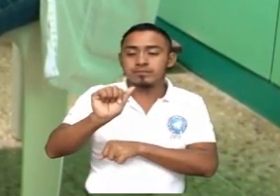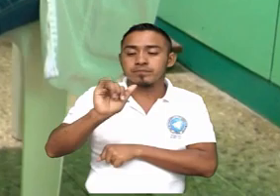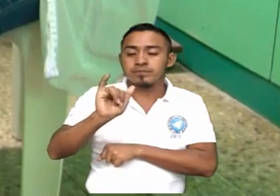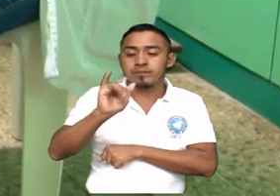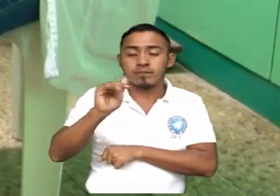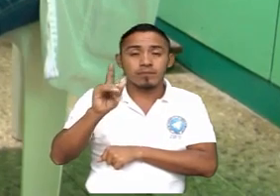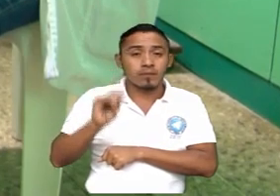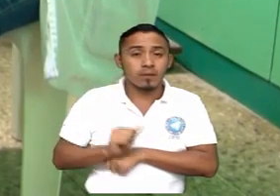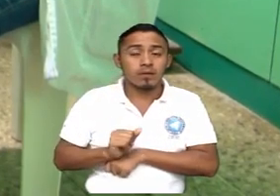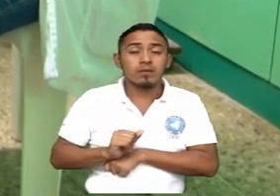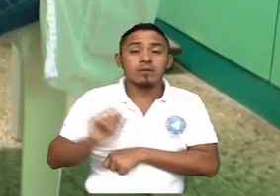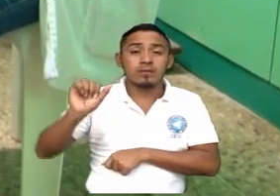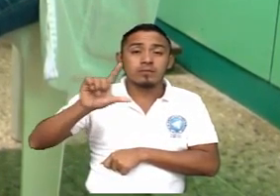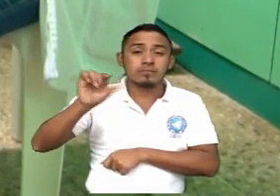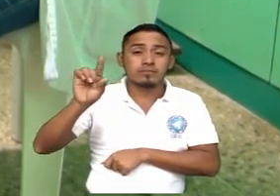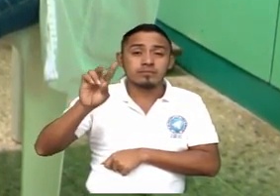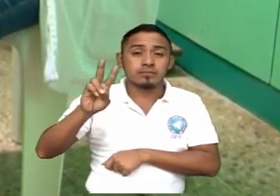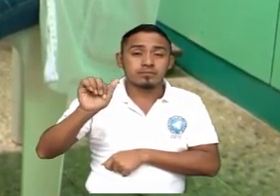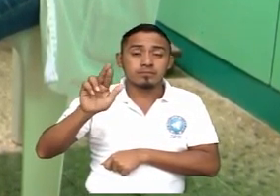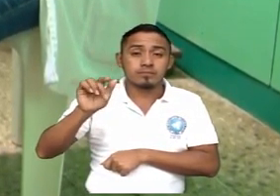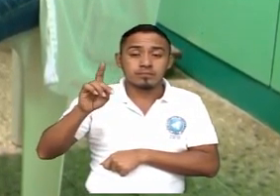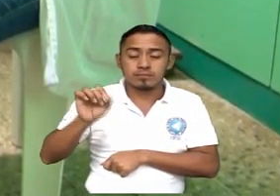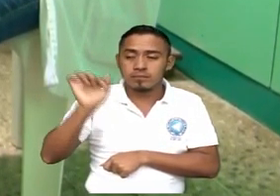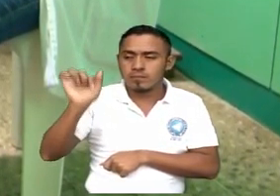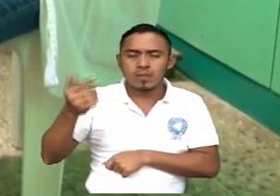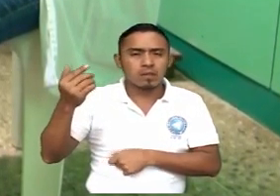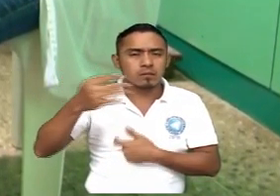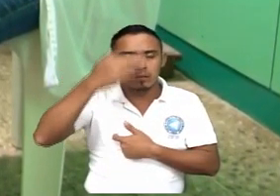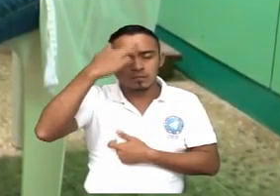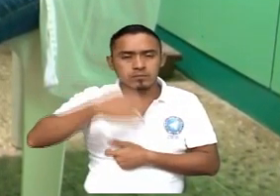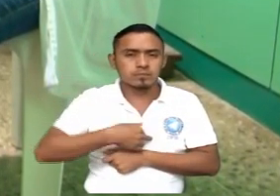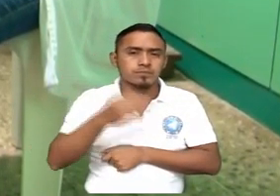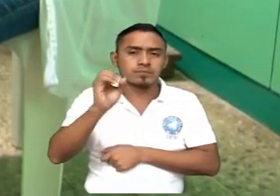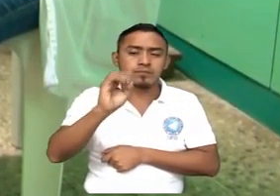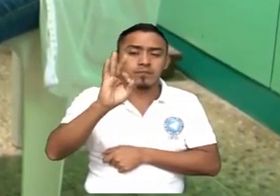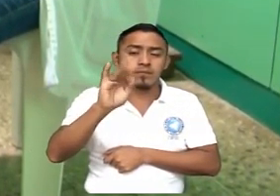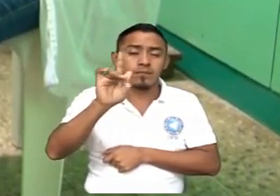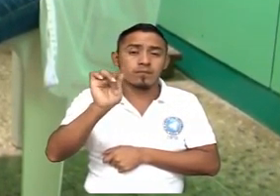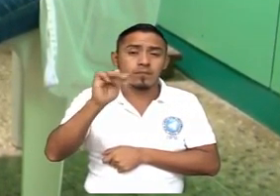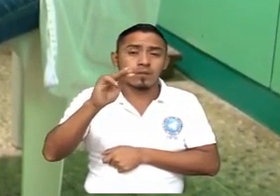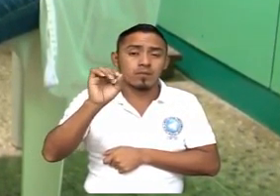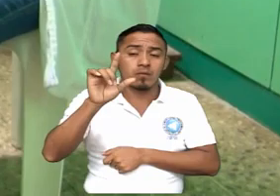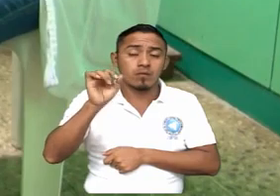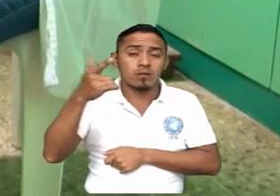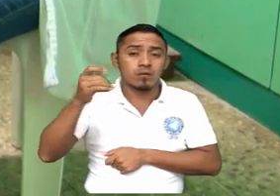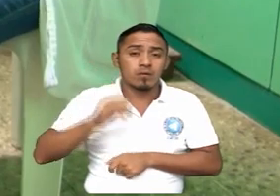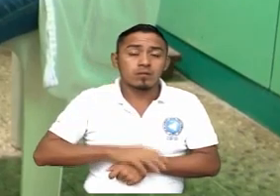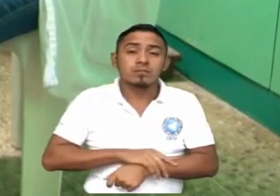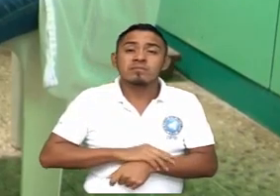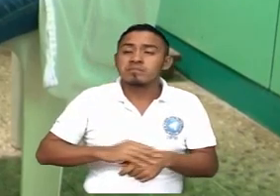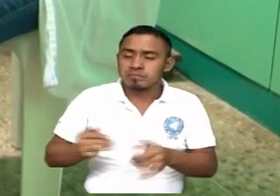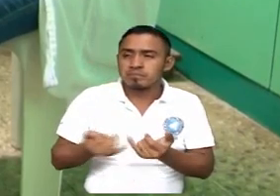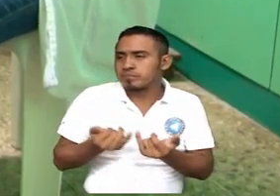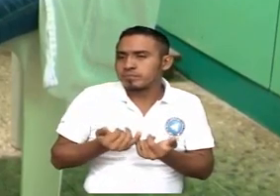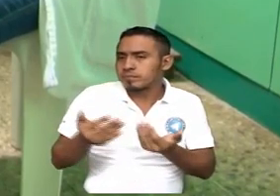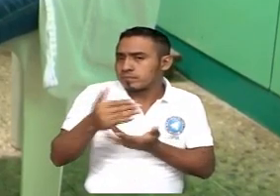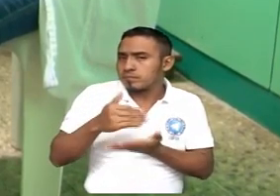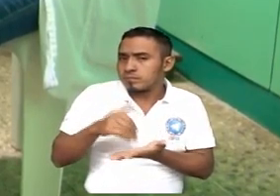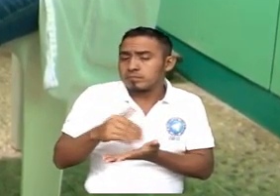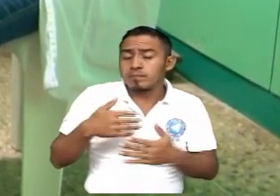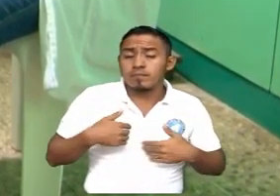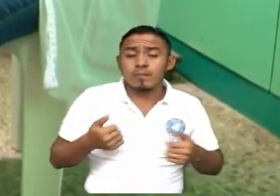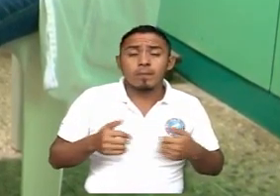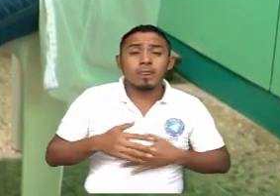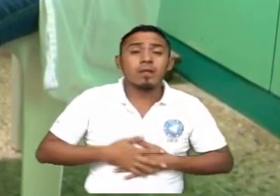Alvarado, quien es oftalmóloga de este centro o unidad de salud, también funciona como unidad de